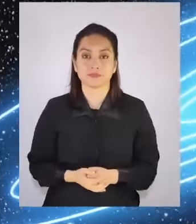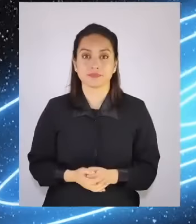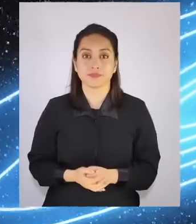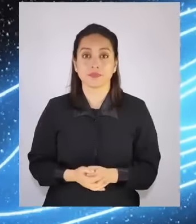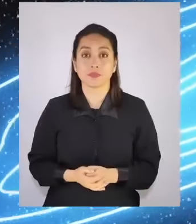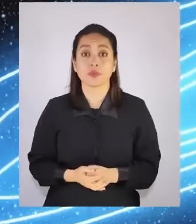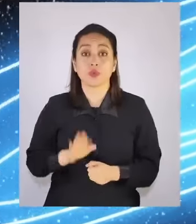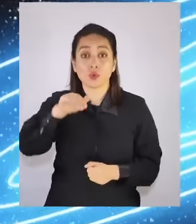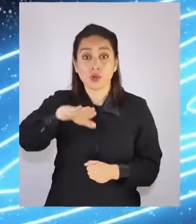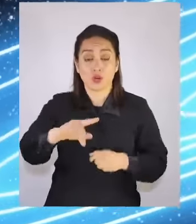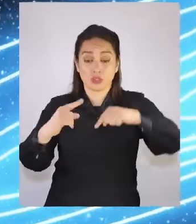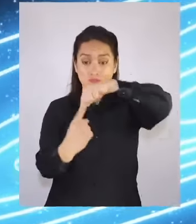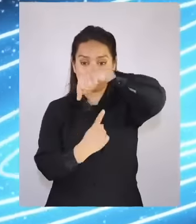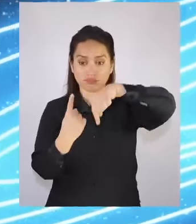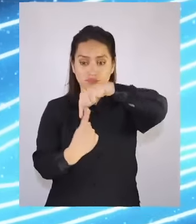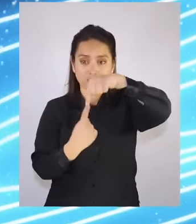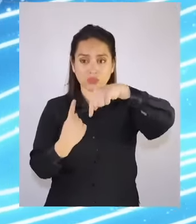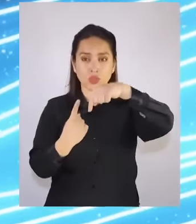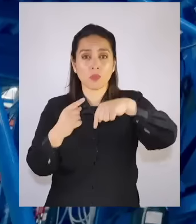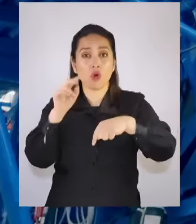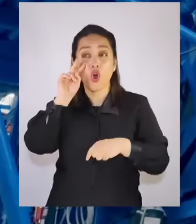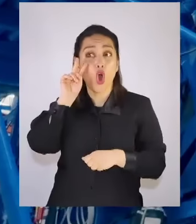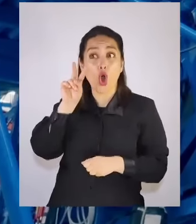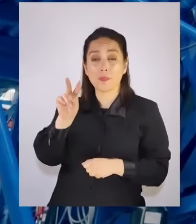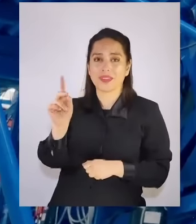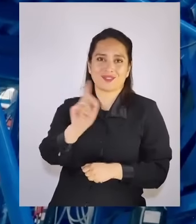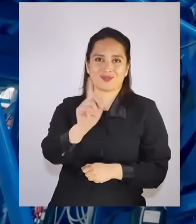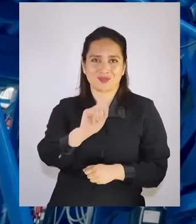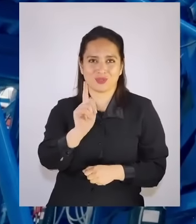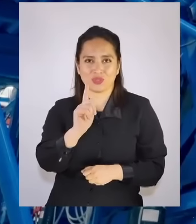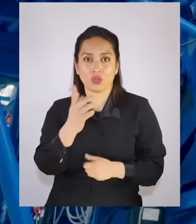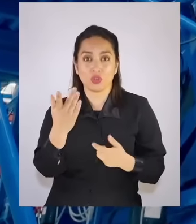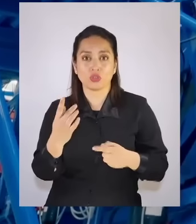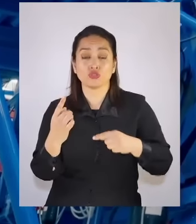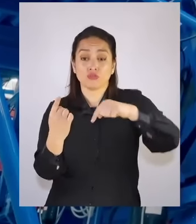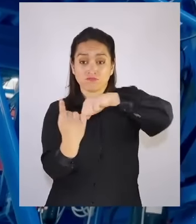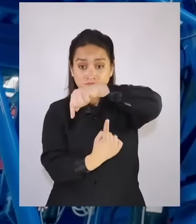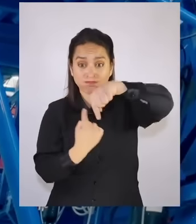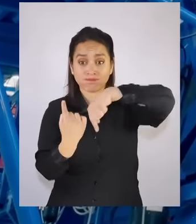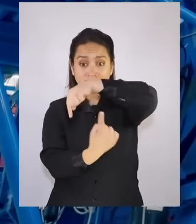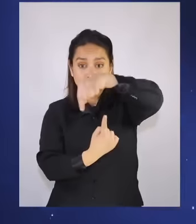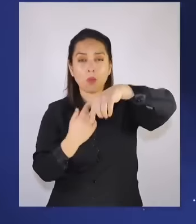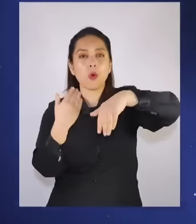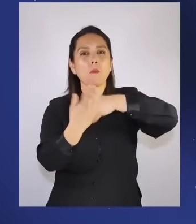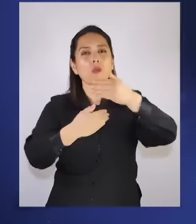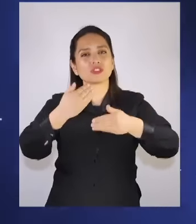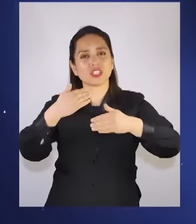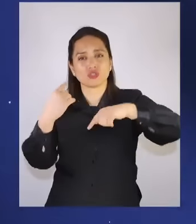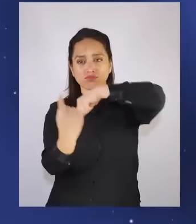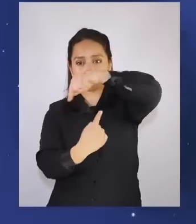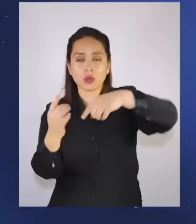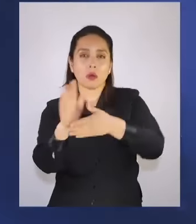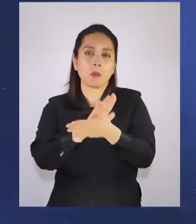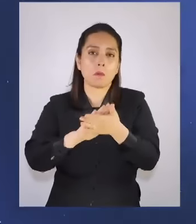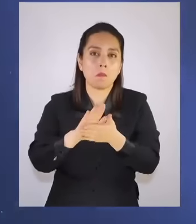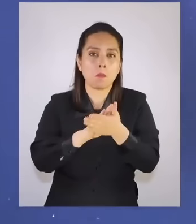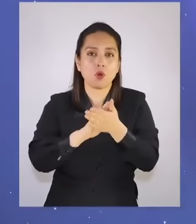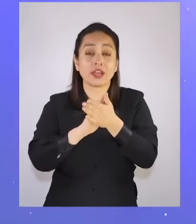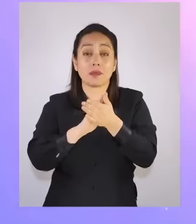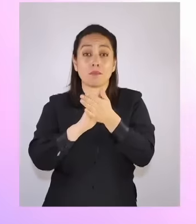Las ondas gravitacionales no son ondas ópticas, sino que son ondas generadas por procesos gravitacionales. Por ejemplo, el colapso de estrellas